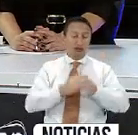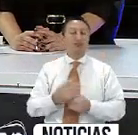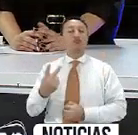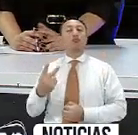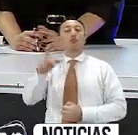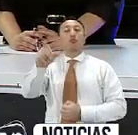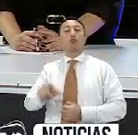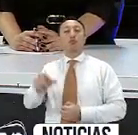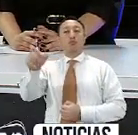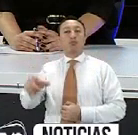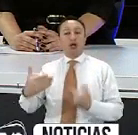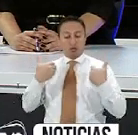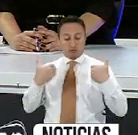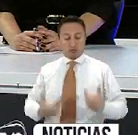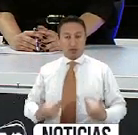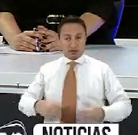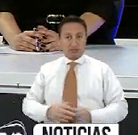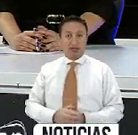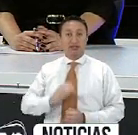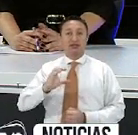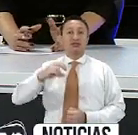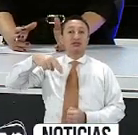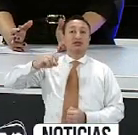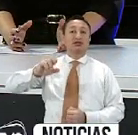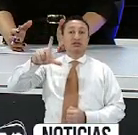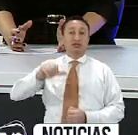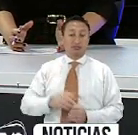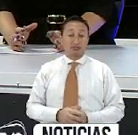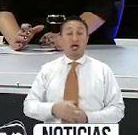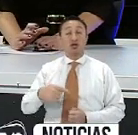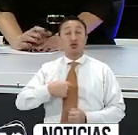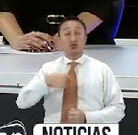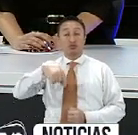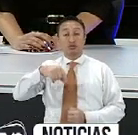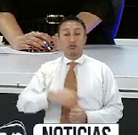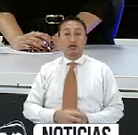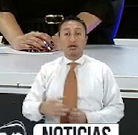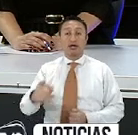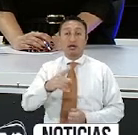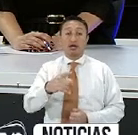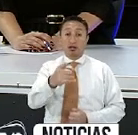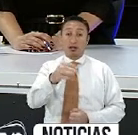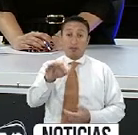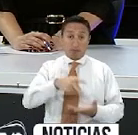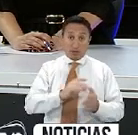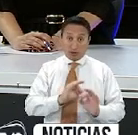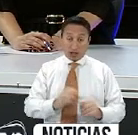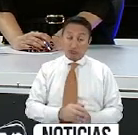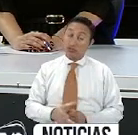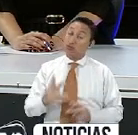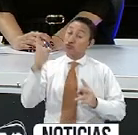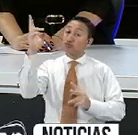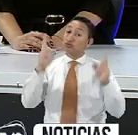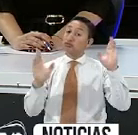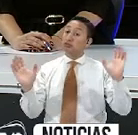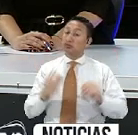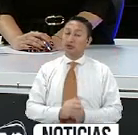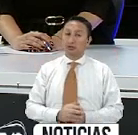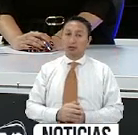que utilizaban uniformes del CENEL para simular la aplicación de cortes por supuesta falta de pago con